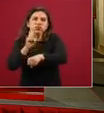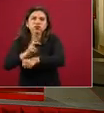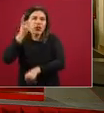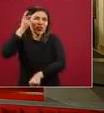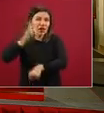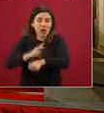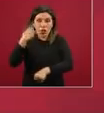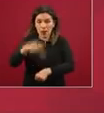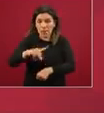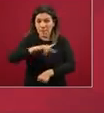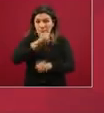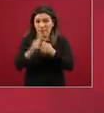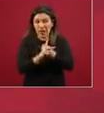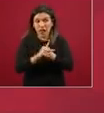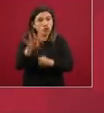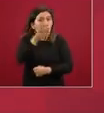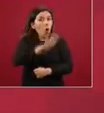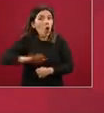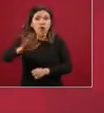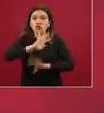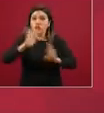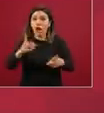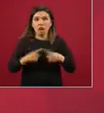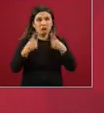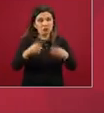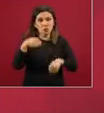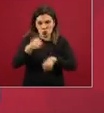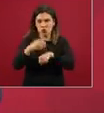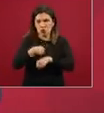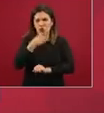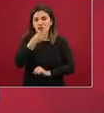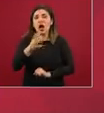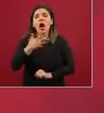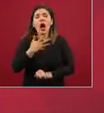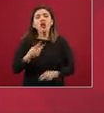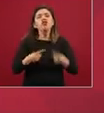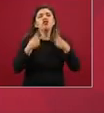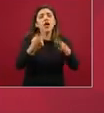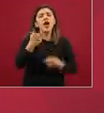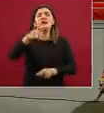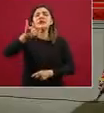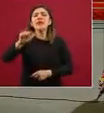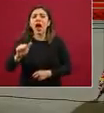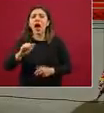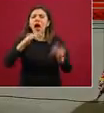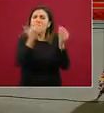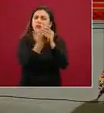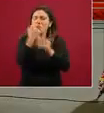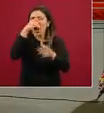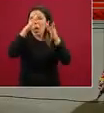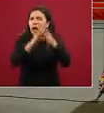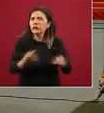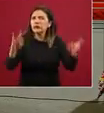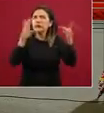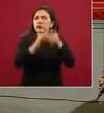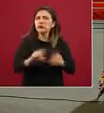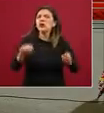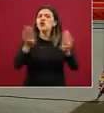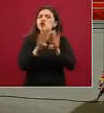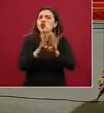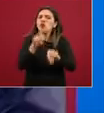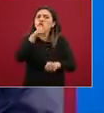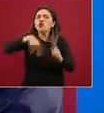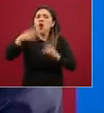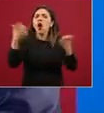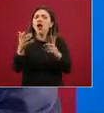del país, a todos, ya di la numeralia, una guía en donde se les va a explicar con detalle cómo van a acompañar a